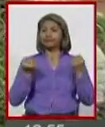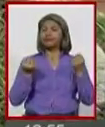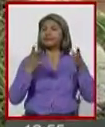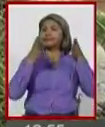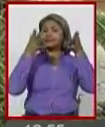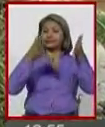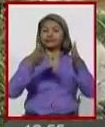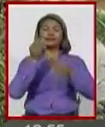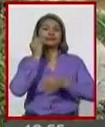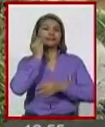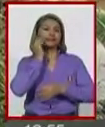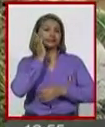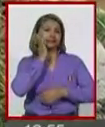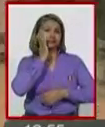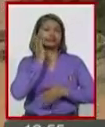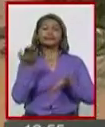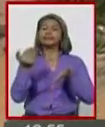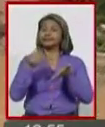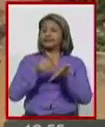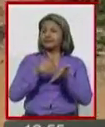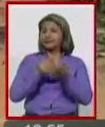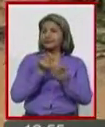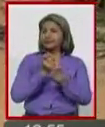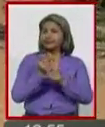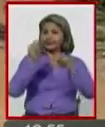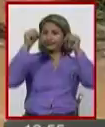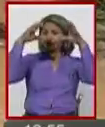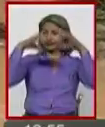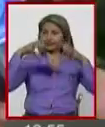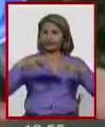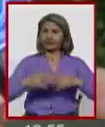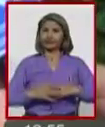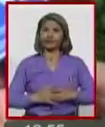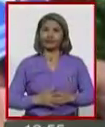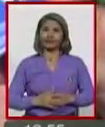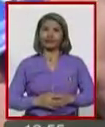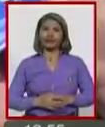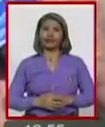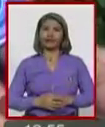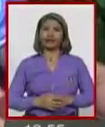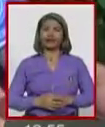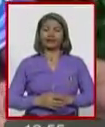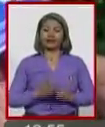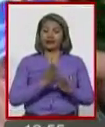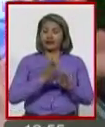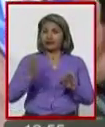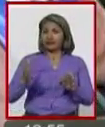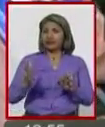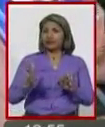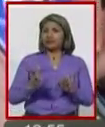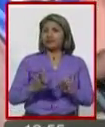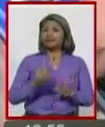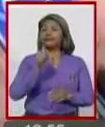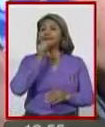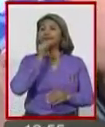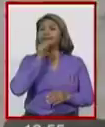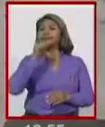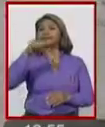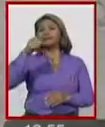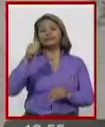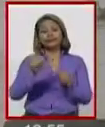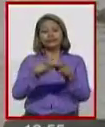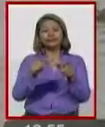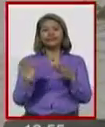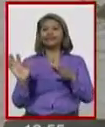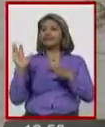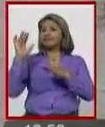tuvieron que dejar sus hogares. Otra vez afectados por la lluvia. La quebrada que está ahí al lado no solo es eso, sino es agua de otras comunidades de